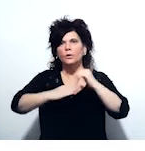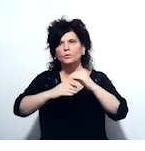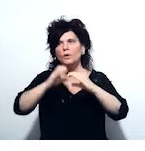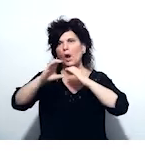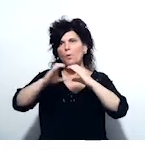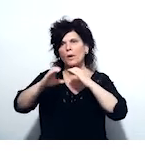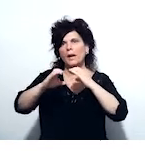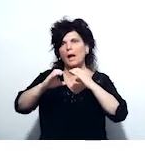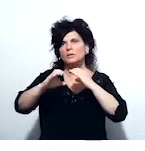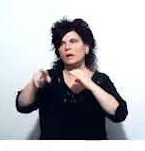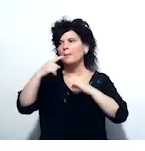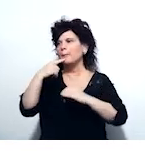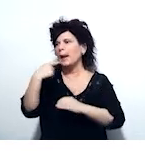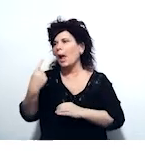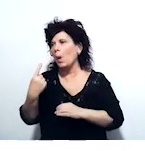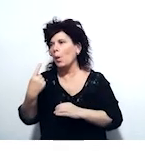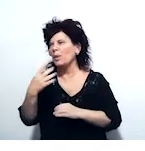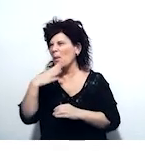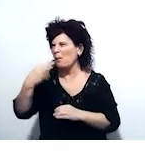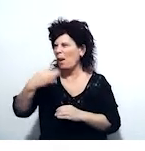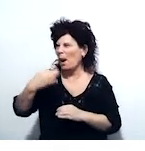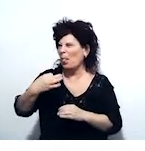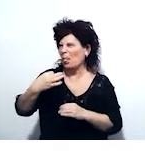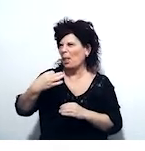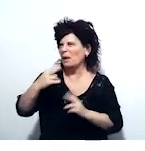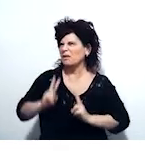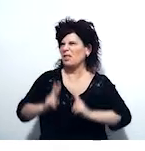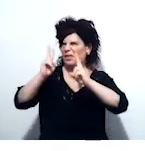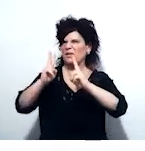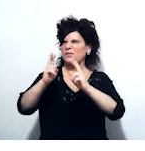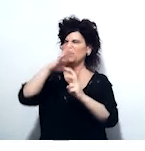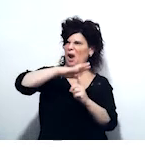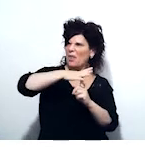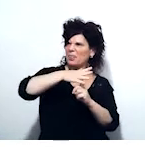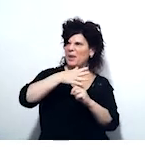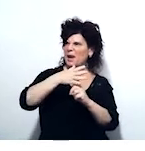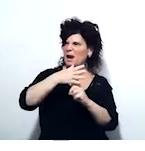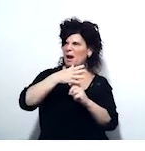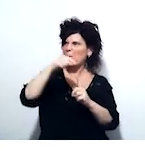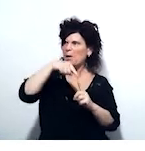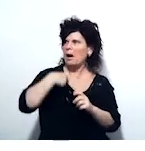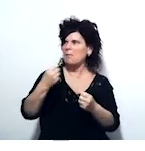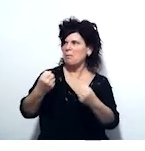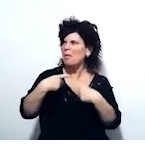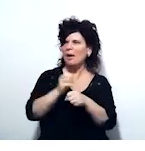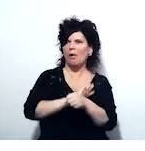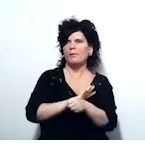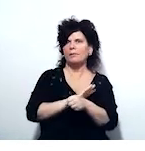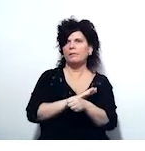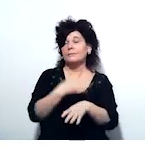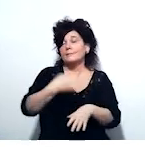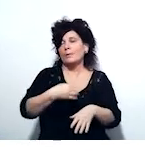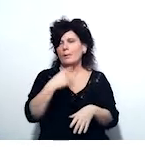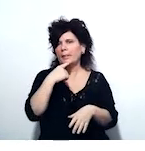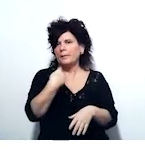y pregúntenle realmente si me ponen una antena de 5G en el edificio, ¿me va a dar COVID? Y probablemente les diga que no.